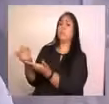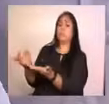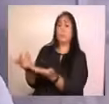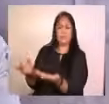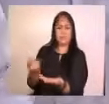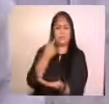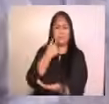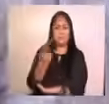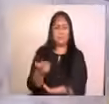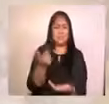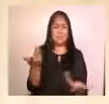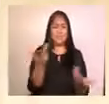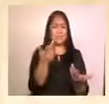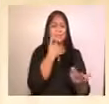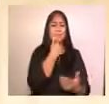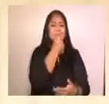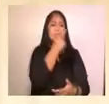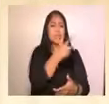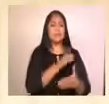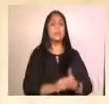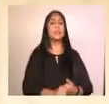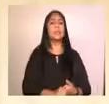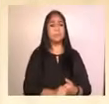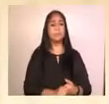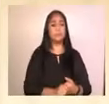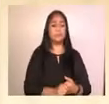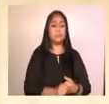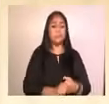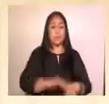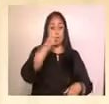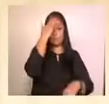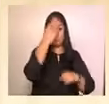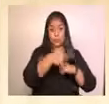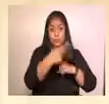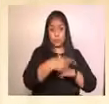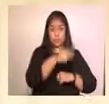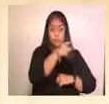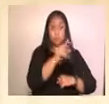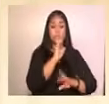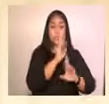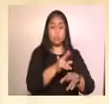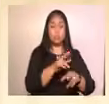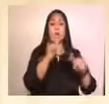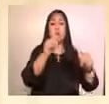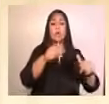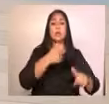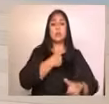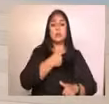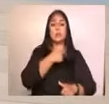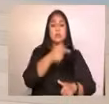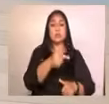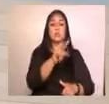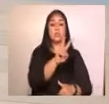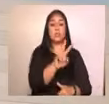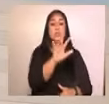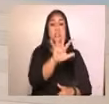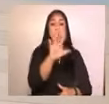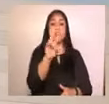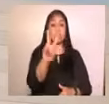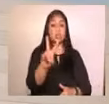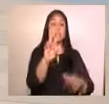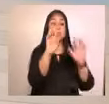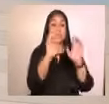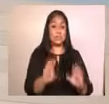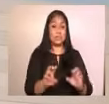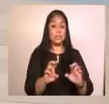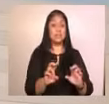Buenas tardes. En respuesta a tu cuestionamiento, acá hay un espacio para 252 personas privadas de